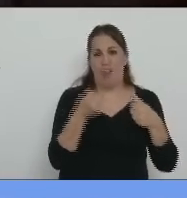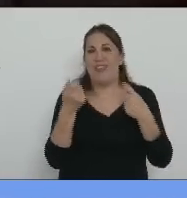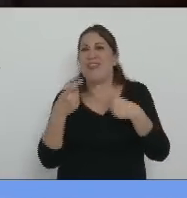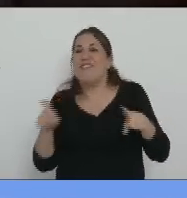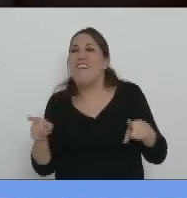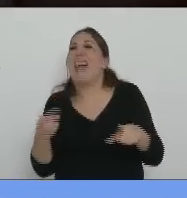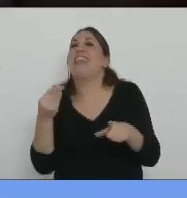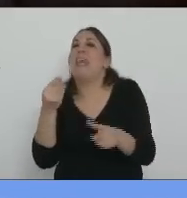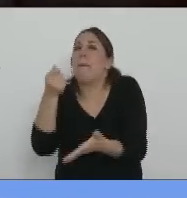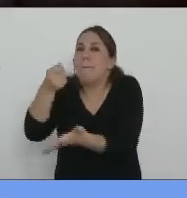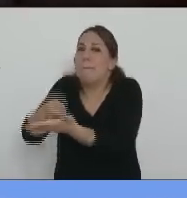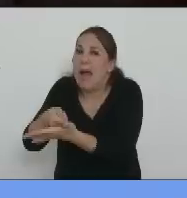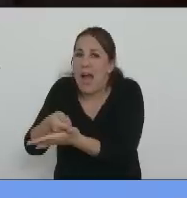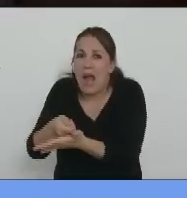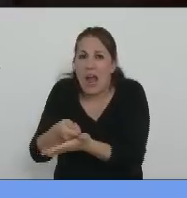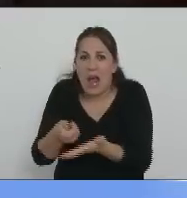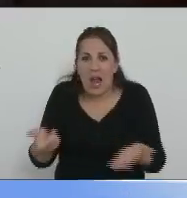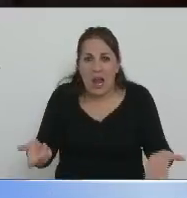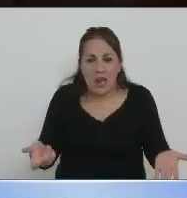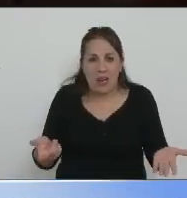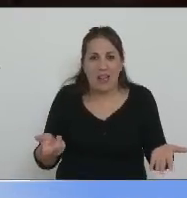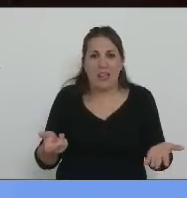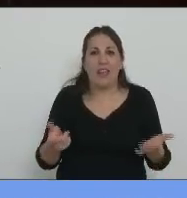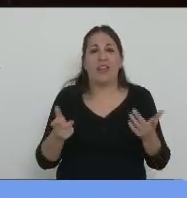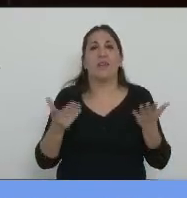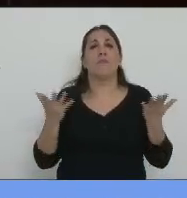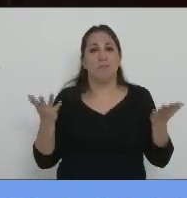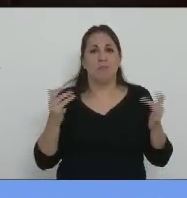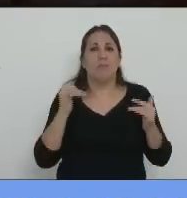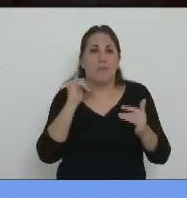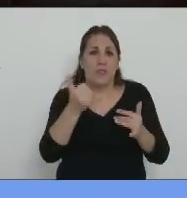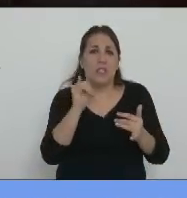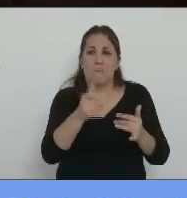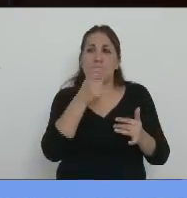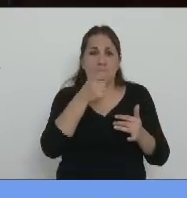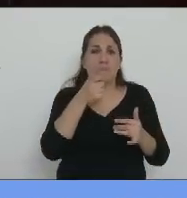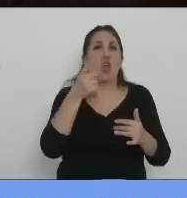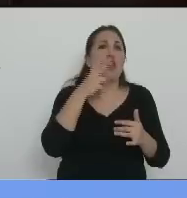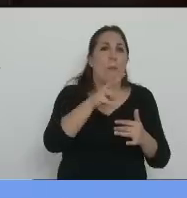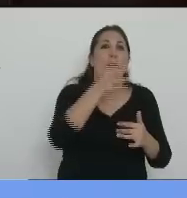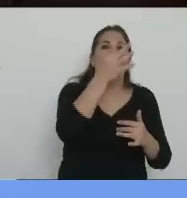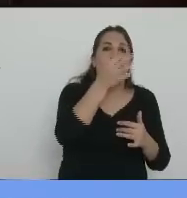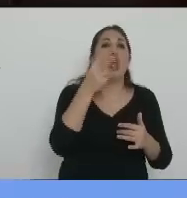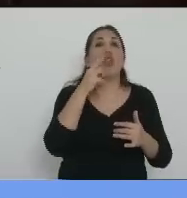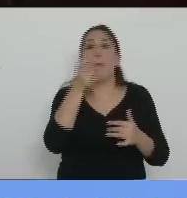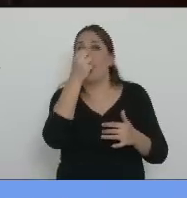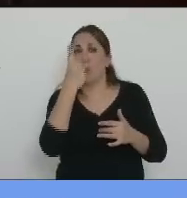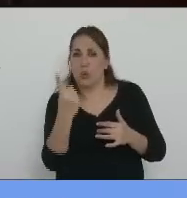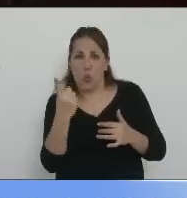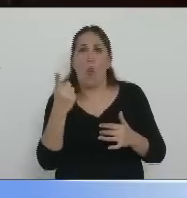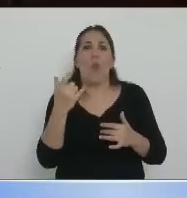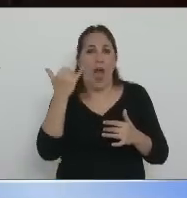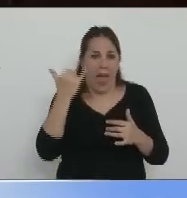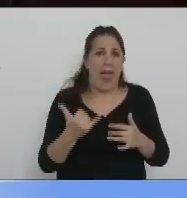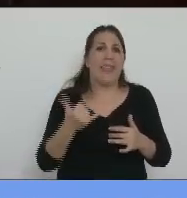obviamente y otra la formación de activos en el exterior claro que 2020 y 2021 hubo balanza comercial